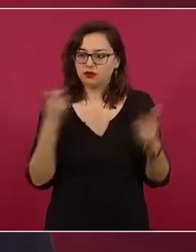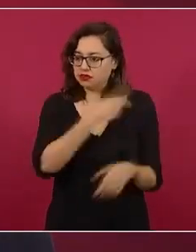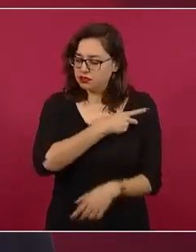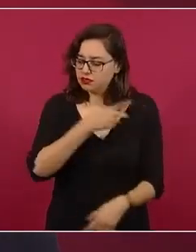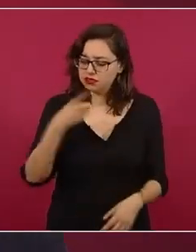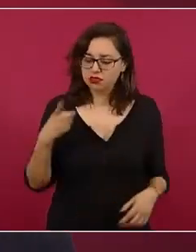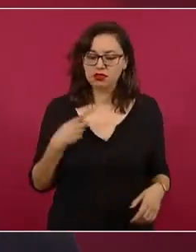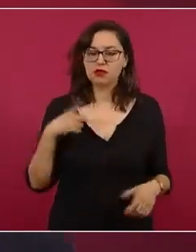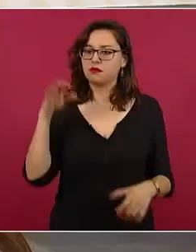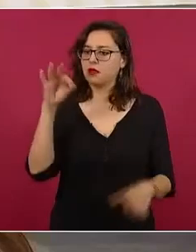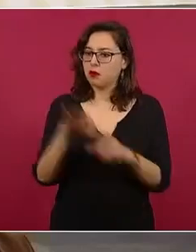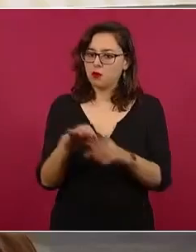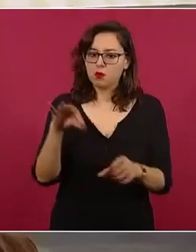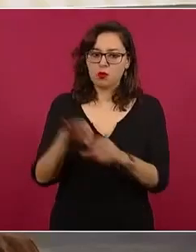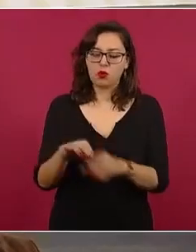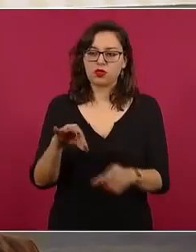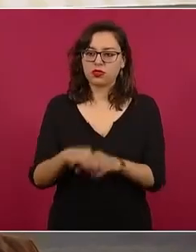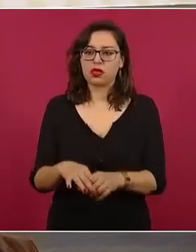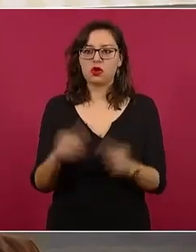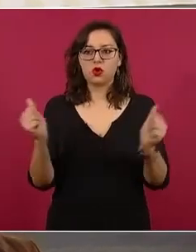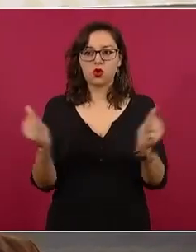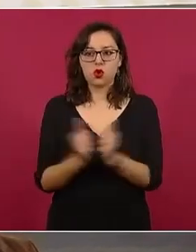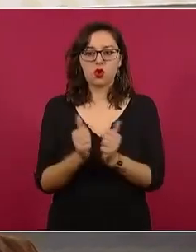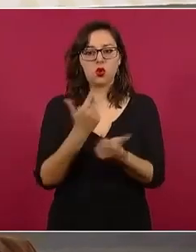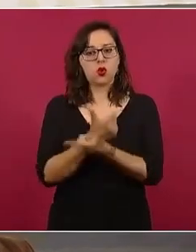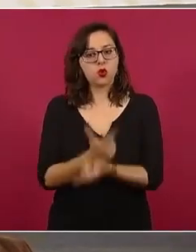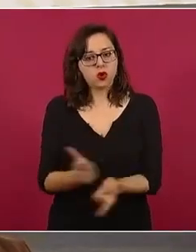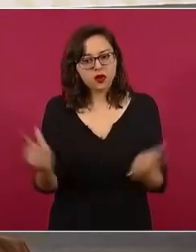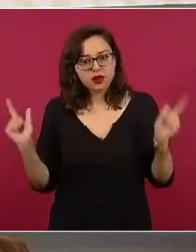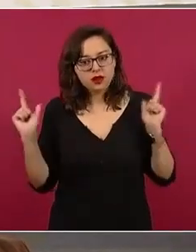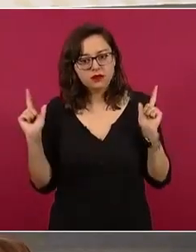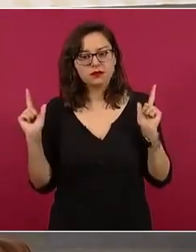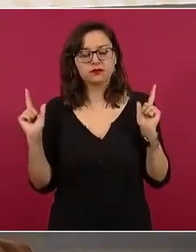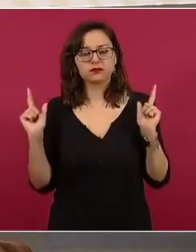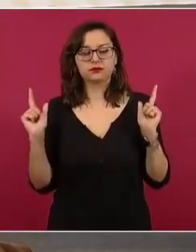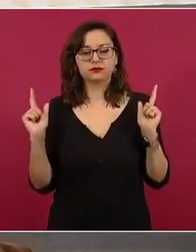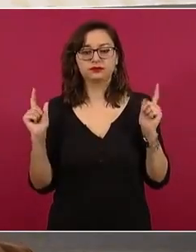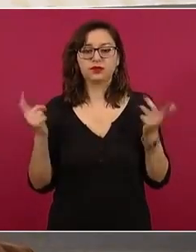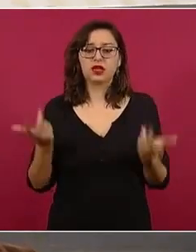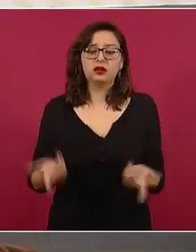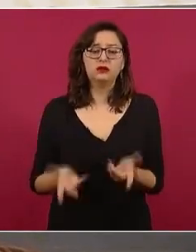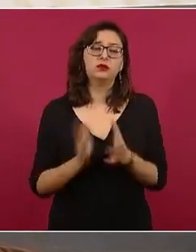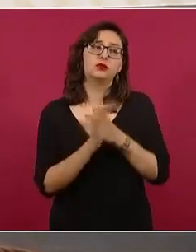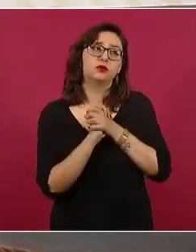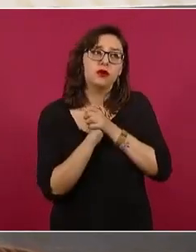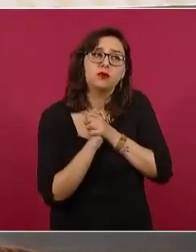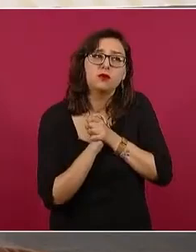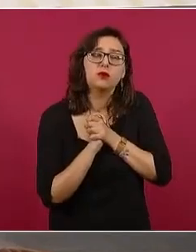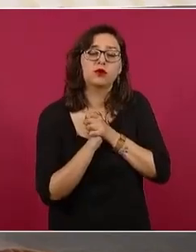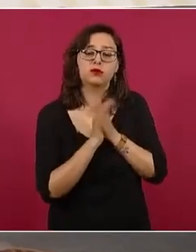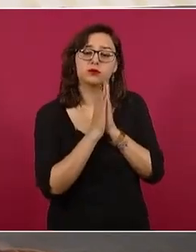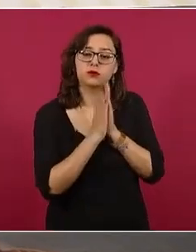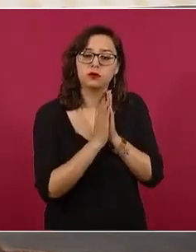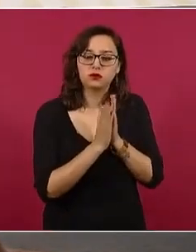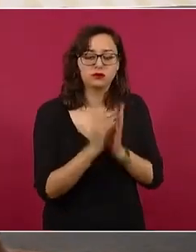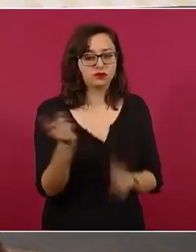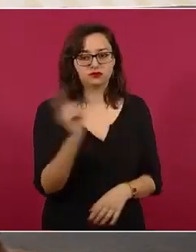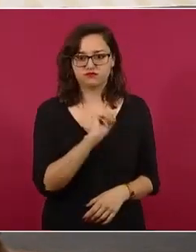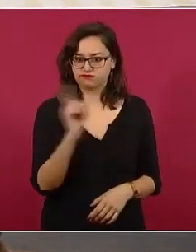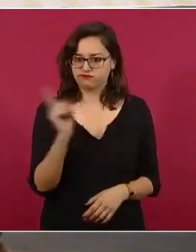ejercer su libertad. La libertad no se implora, se conquista,